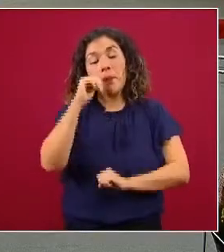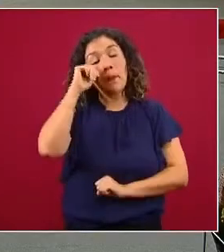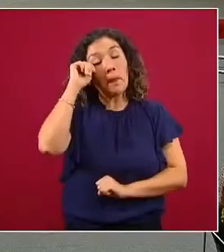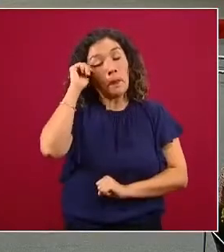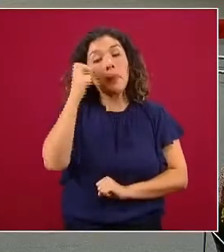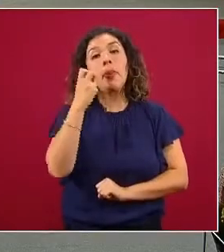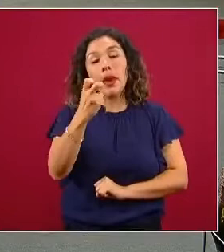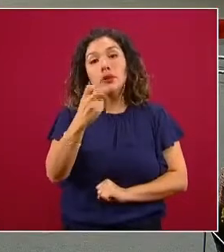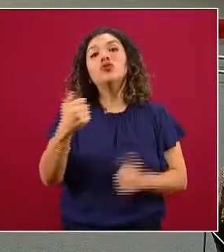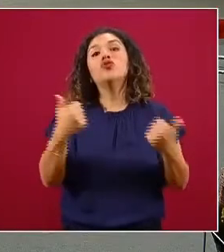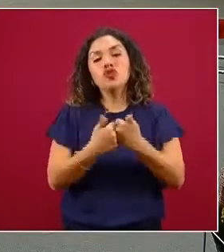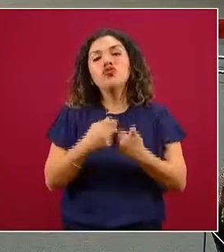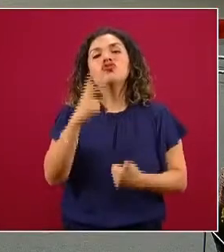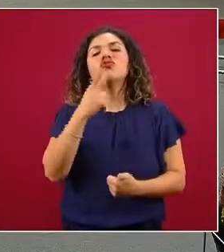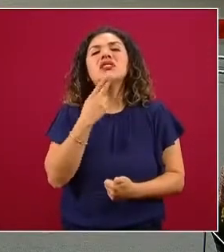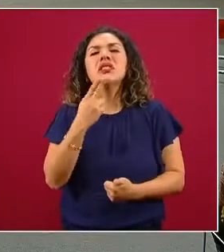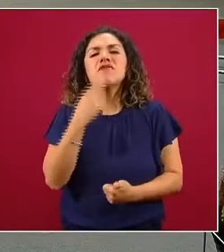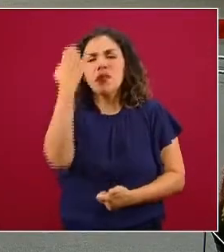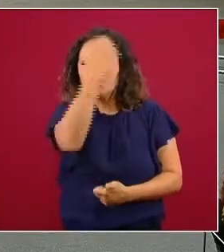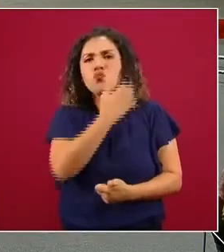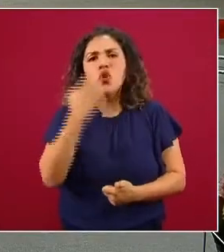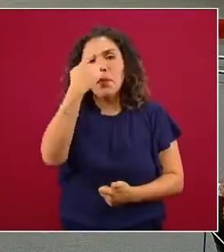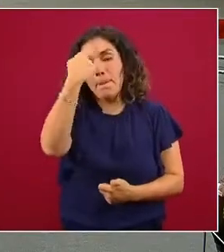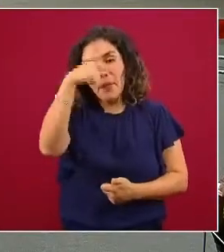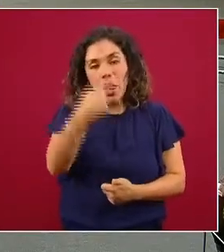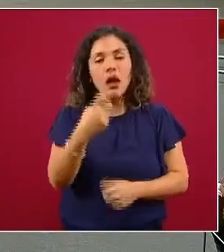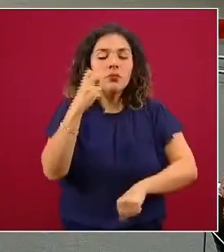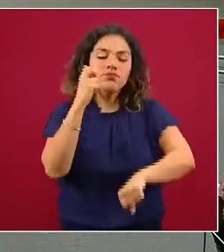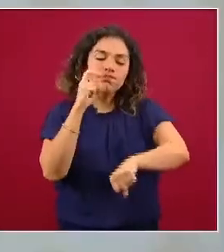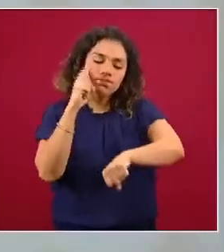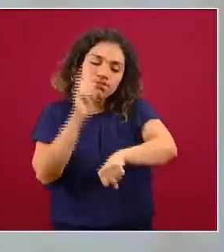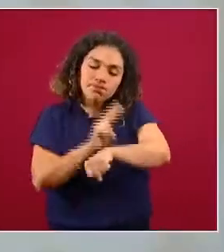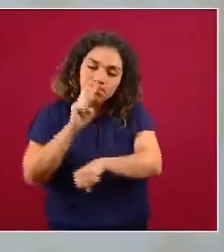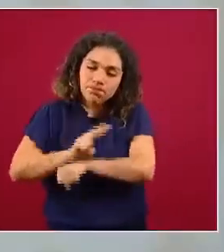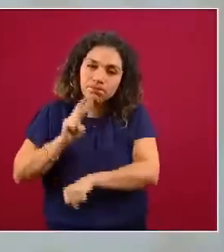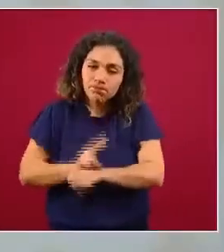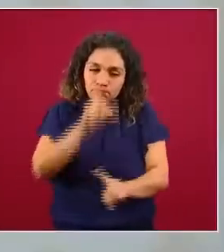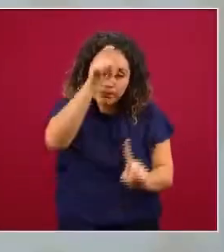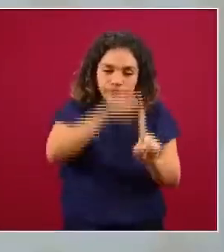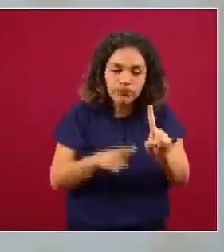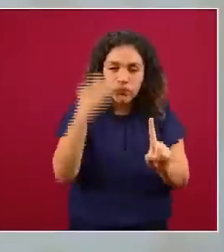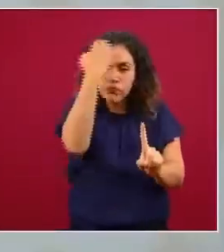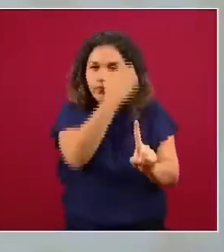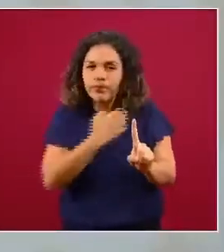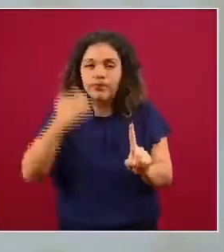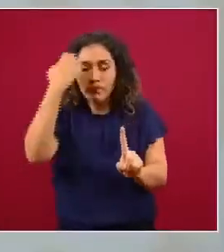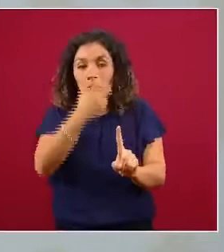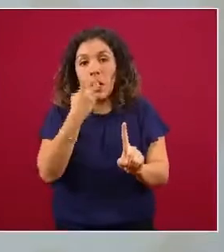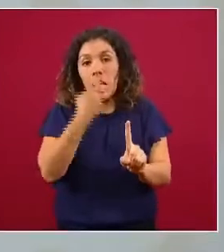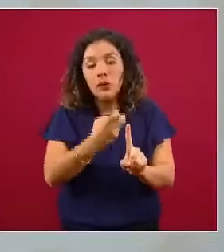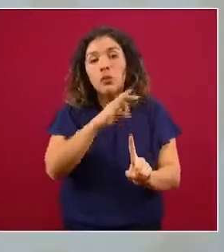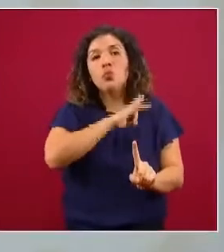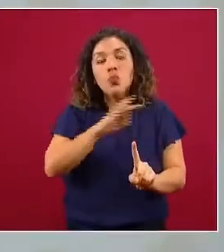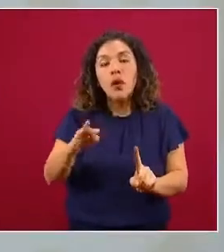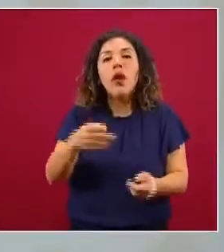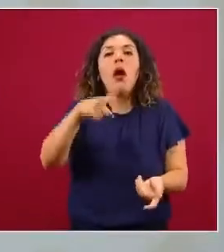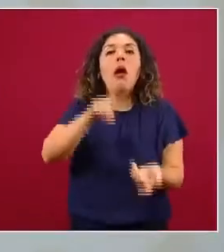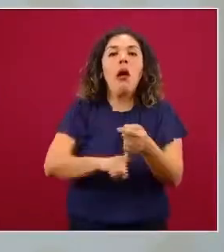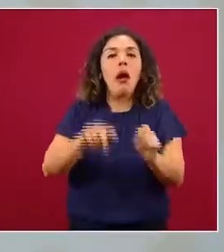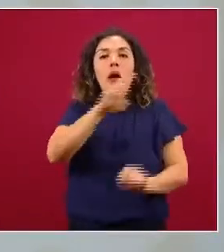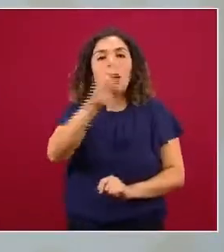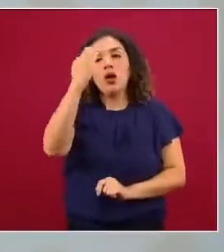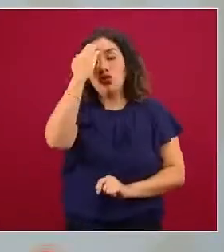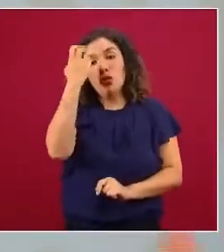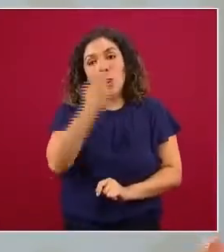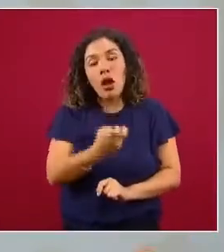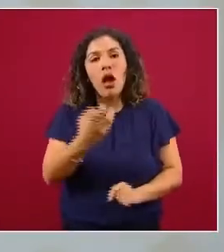y se hacen con el propósito de el monitoreo, la vigilancia epidemiológica, y lo que permiten es el reconocimiento